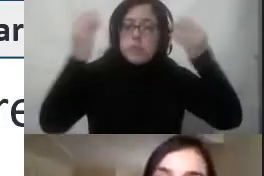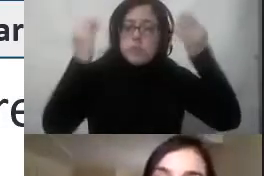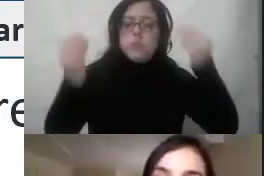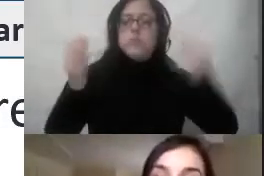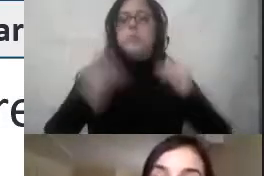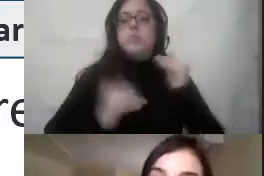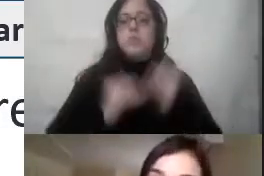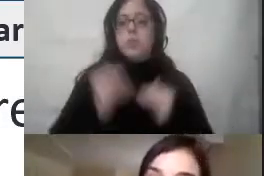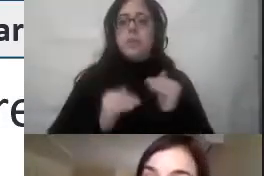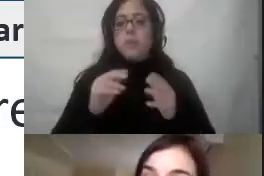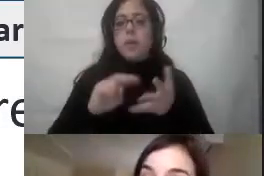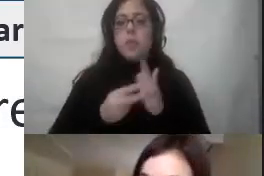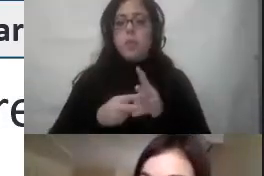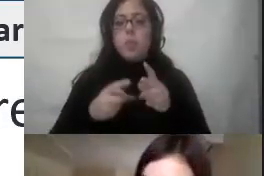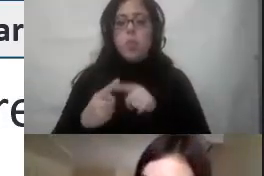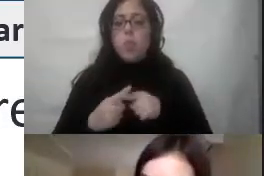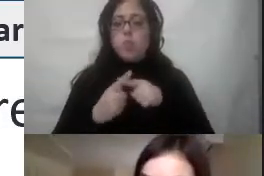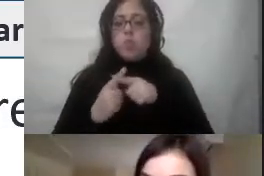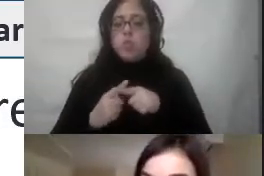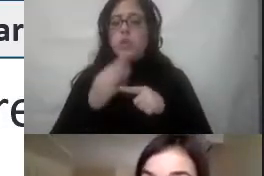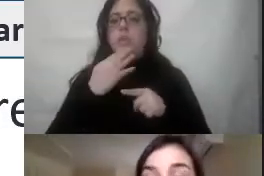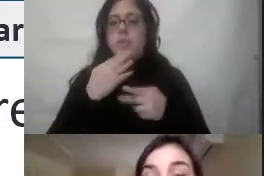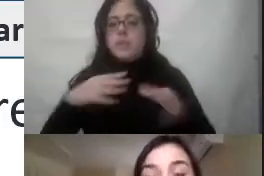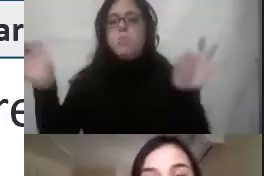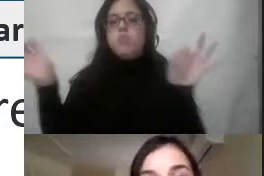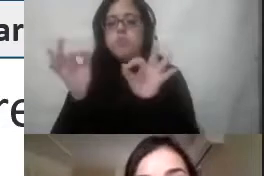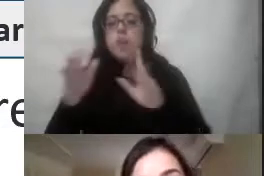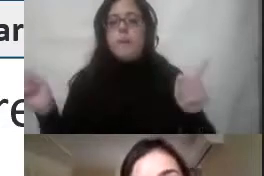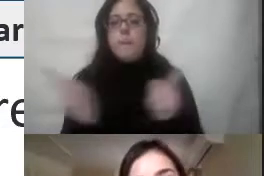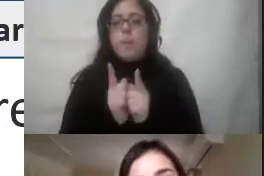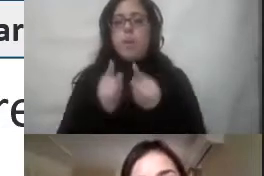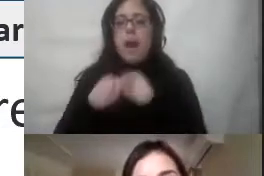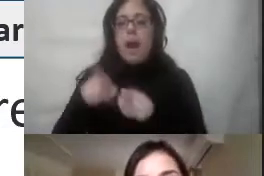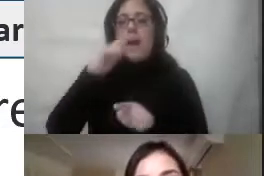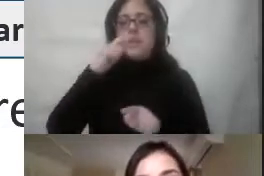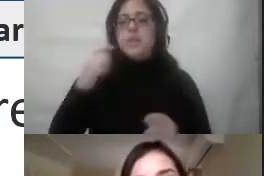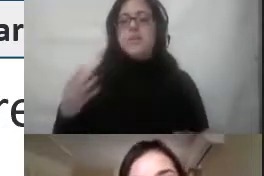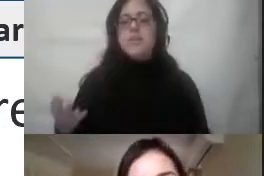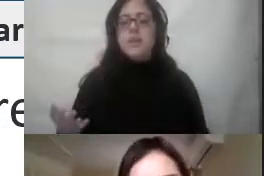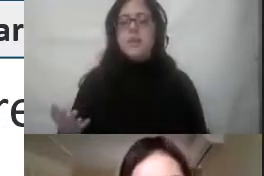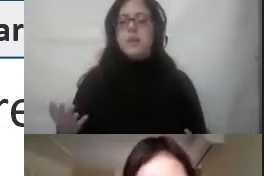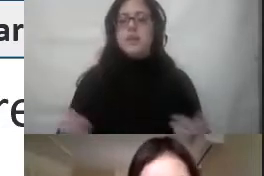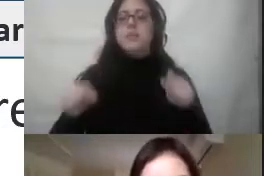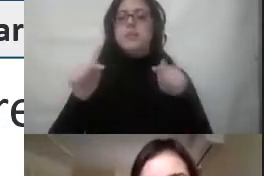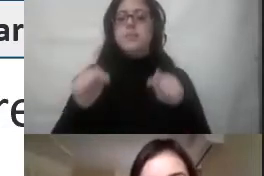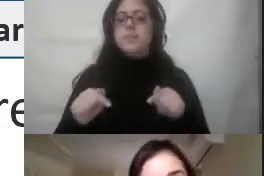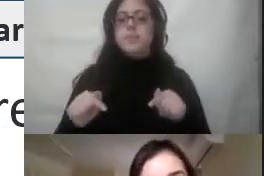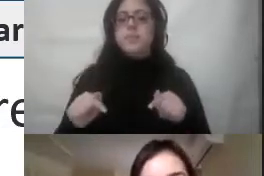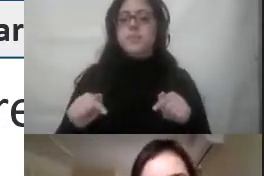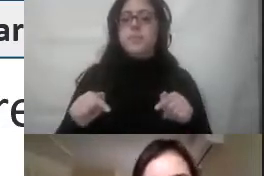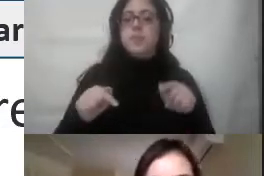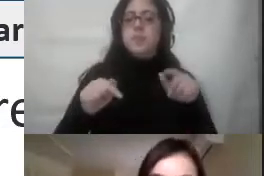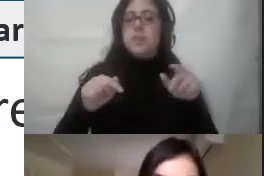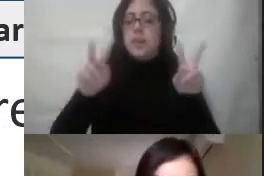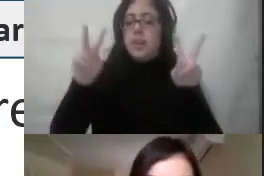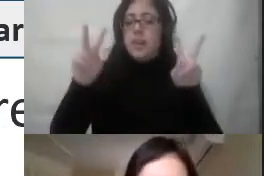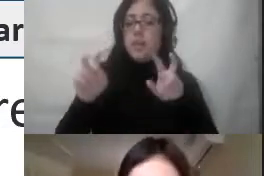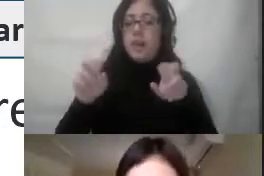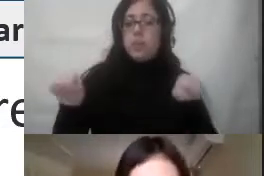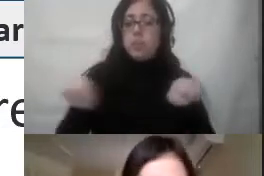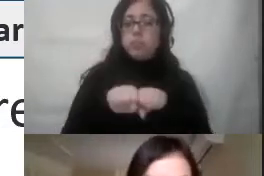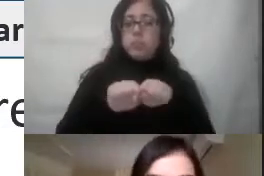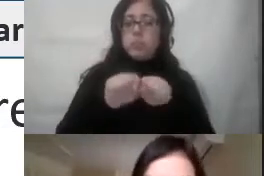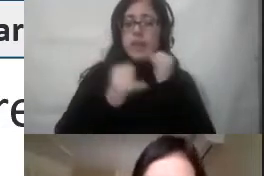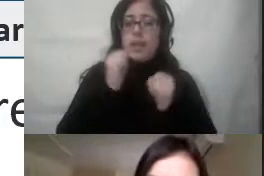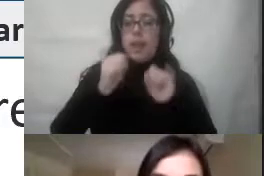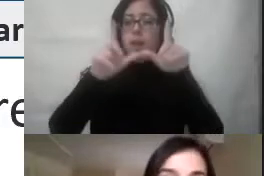problemática social y que luego sinteticen esa información. Es aquí donde en escenarios con poca conectividad podemos pedirle a los estudiantes que escriban algo,